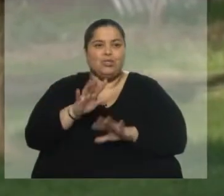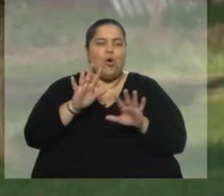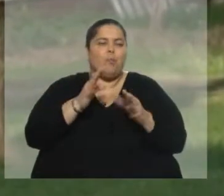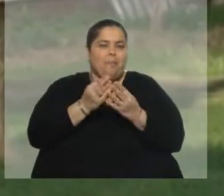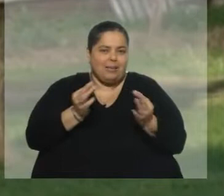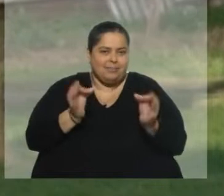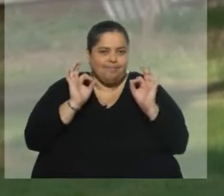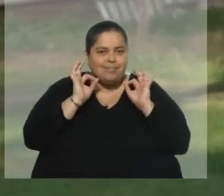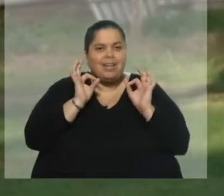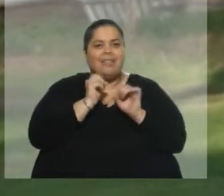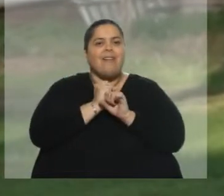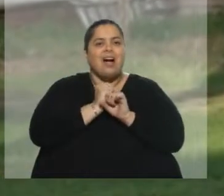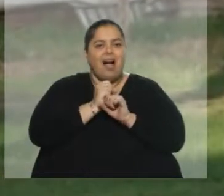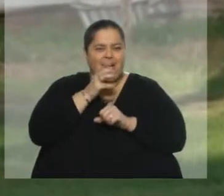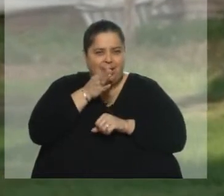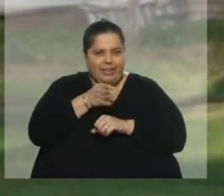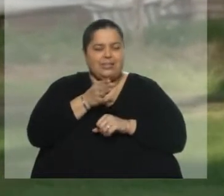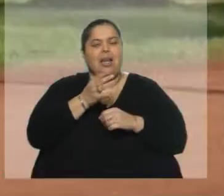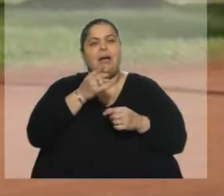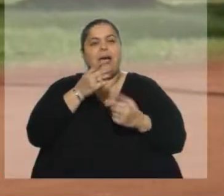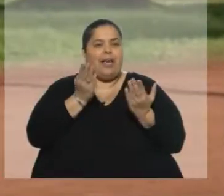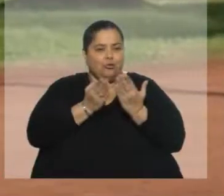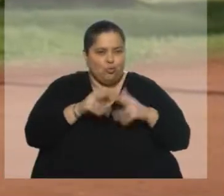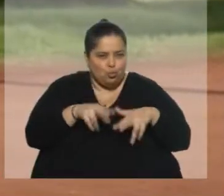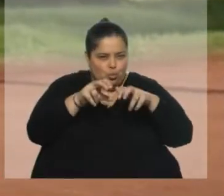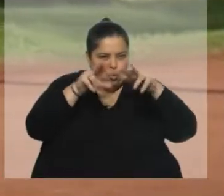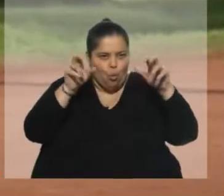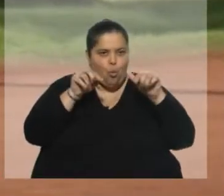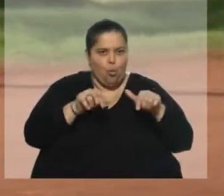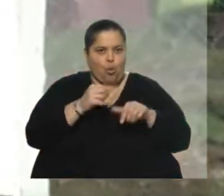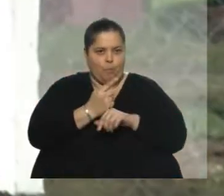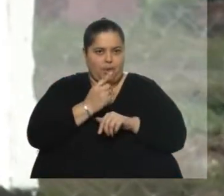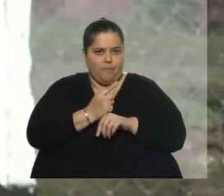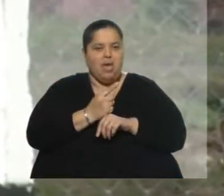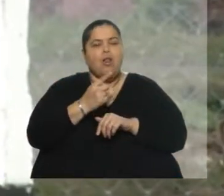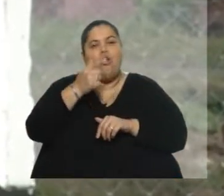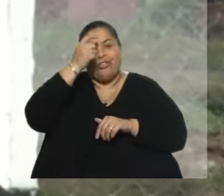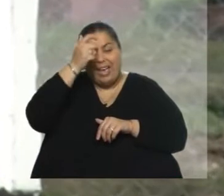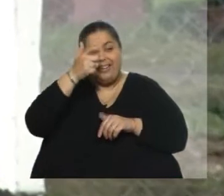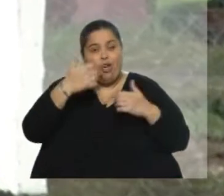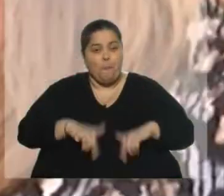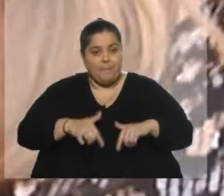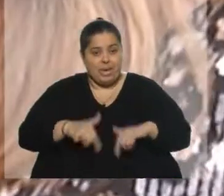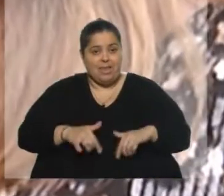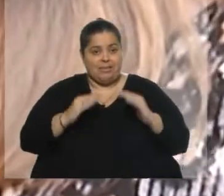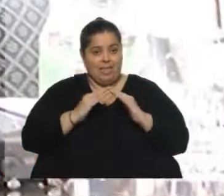empieza a trabajar. Digo, evidentemente ese es el estudio que se comienza no con los técnicos del ministerio, pero también con los